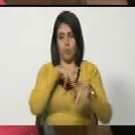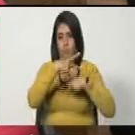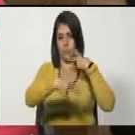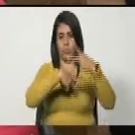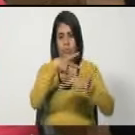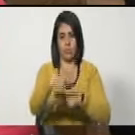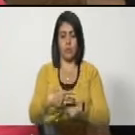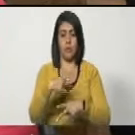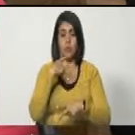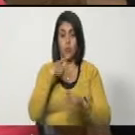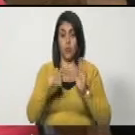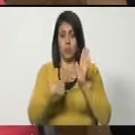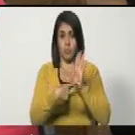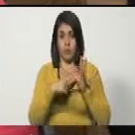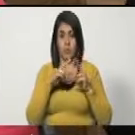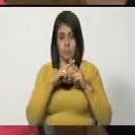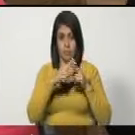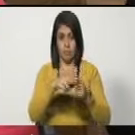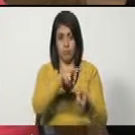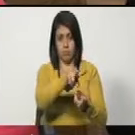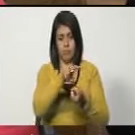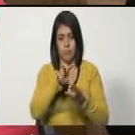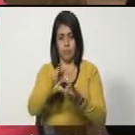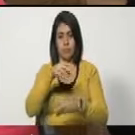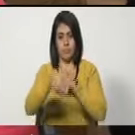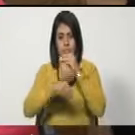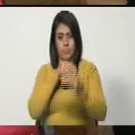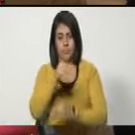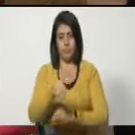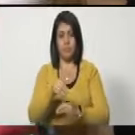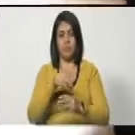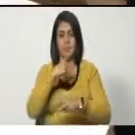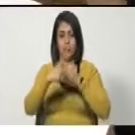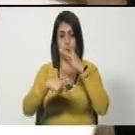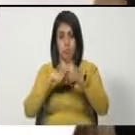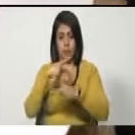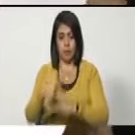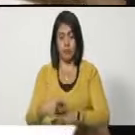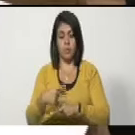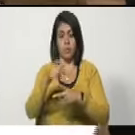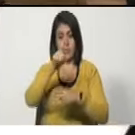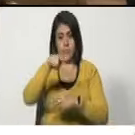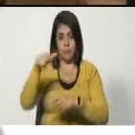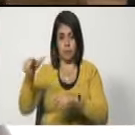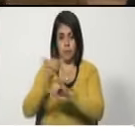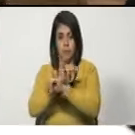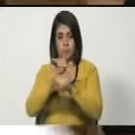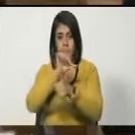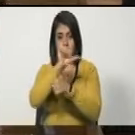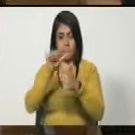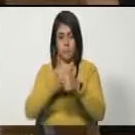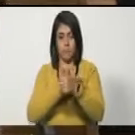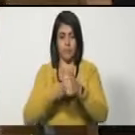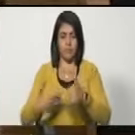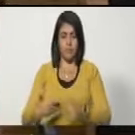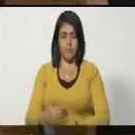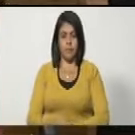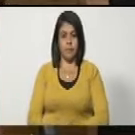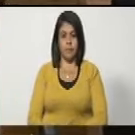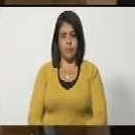procedimiento de ejecución de créditos fiscales previsto en el Código de Procedimiento Civil. Es todo, vicepresidente.